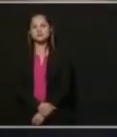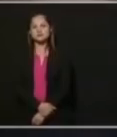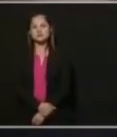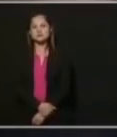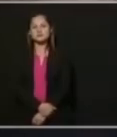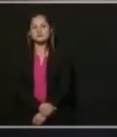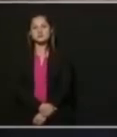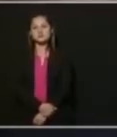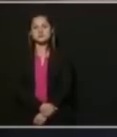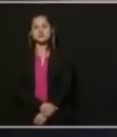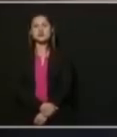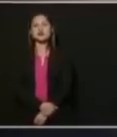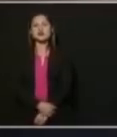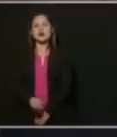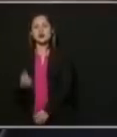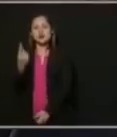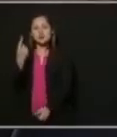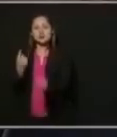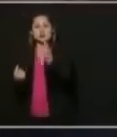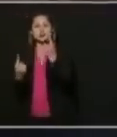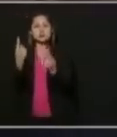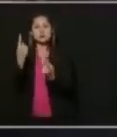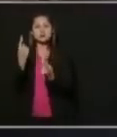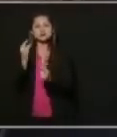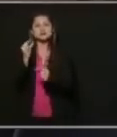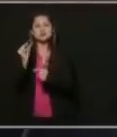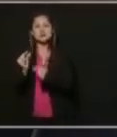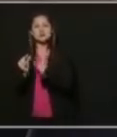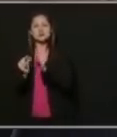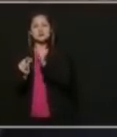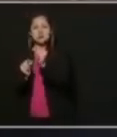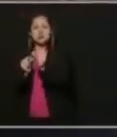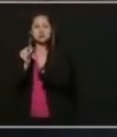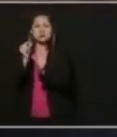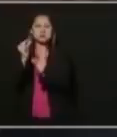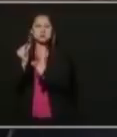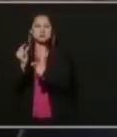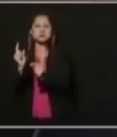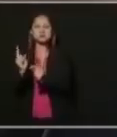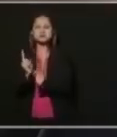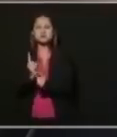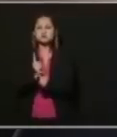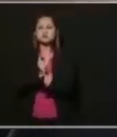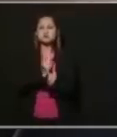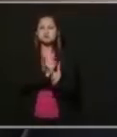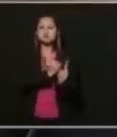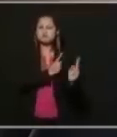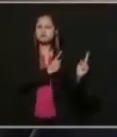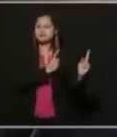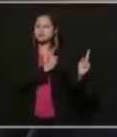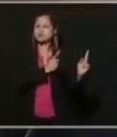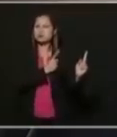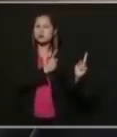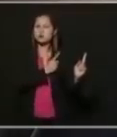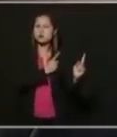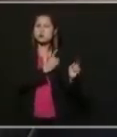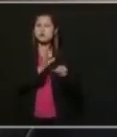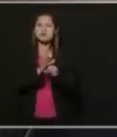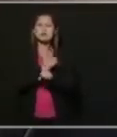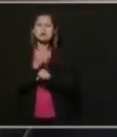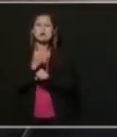sola por no tener la comunicación con el